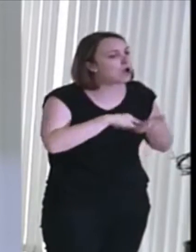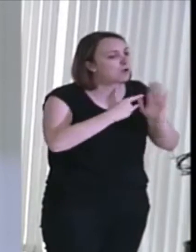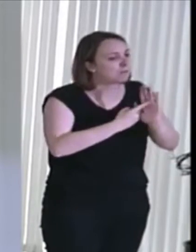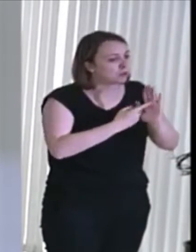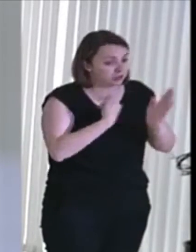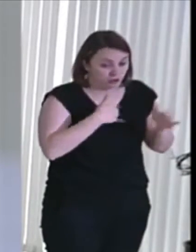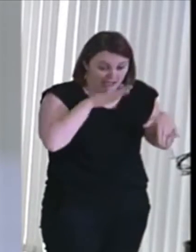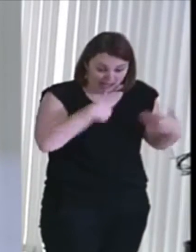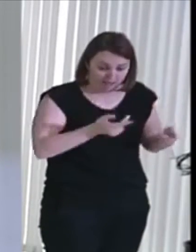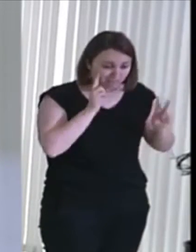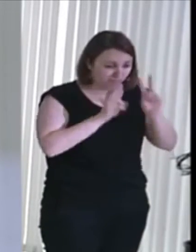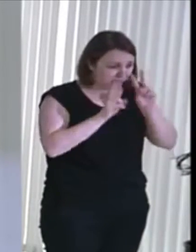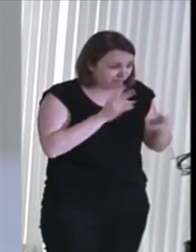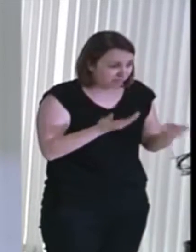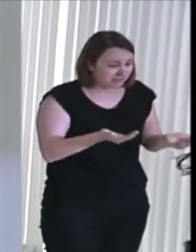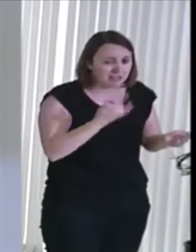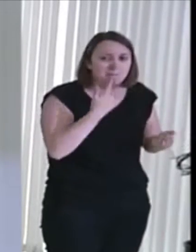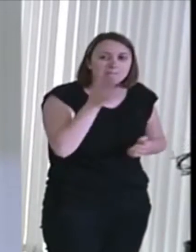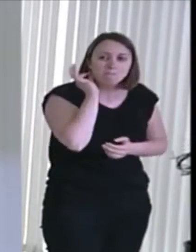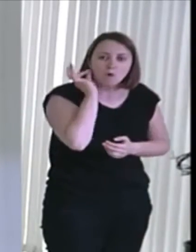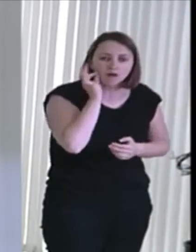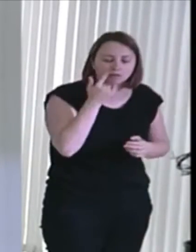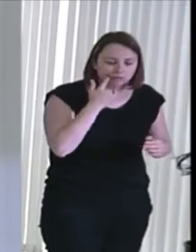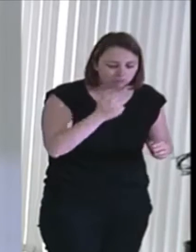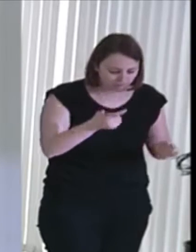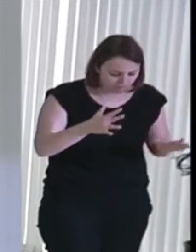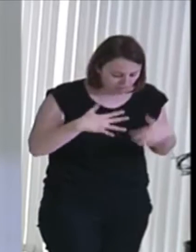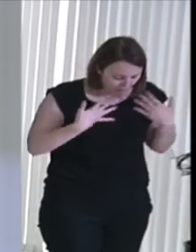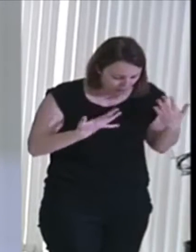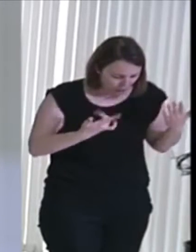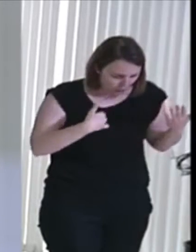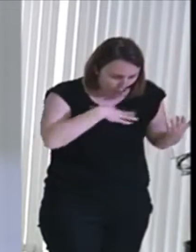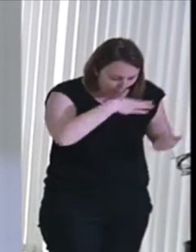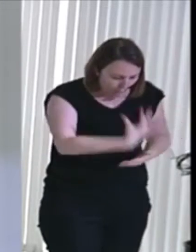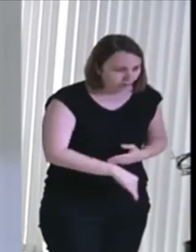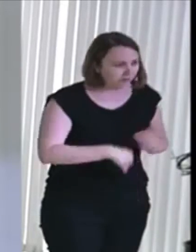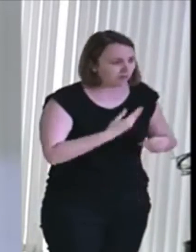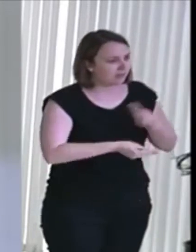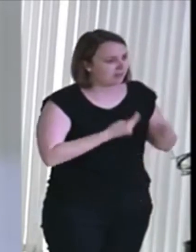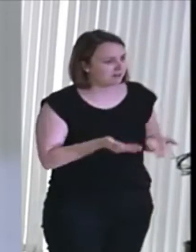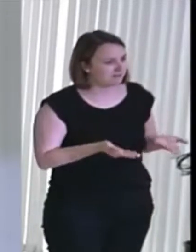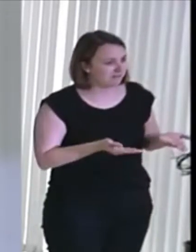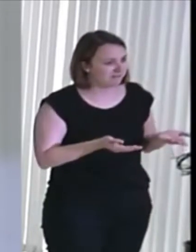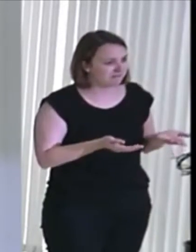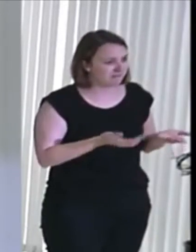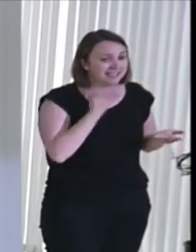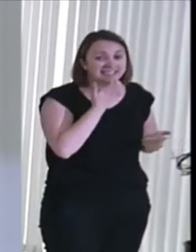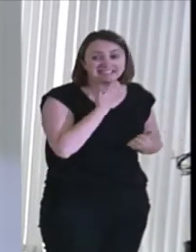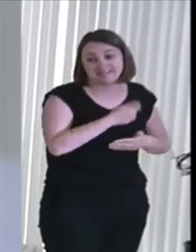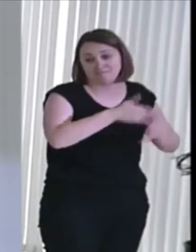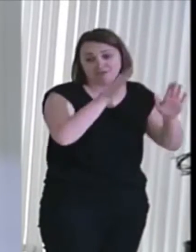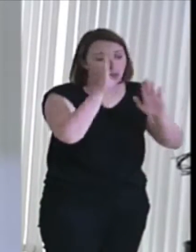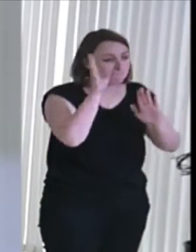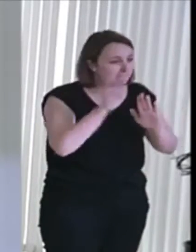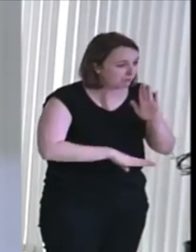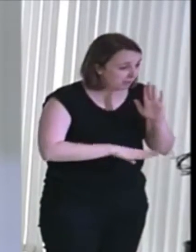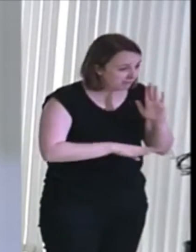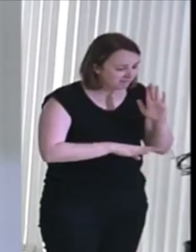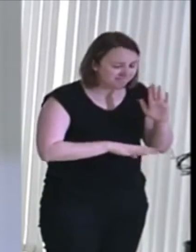que veo, ¿no? Y de mujeres que de repente se dan cuenta de que esto lo puedo hacer yo. Y ya, bueno, si hablamos de programar, a mí me